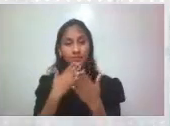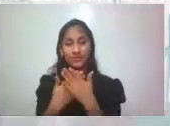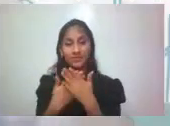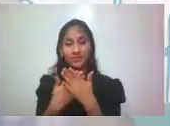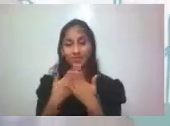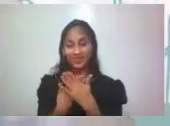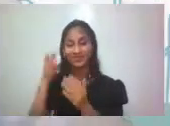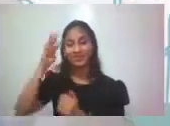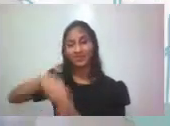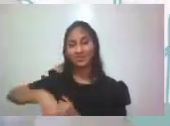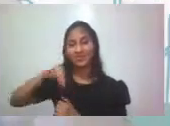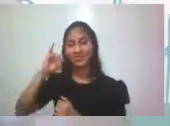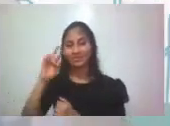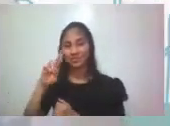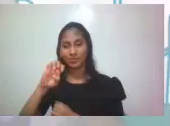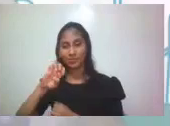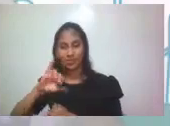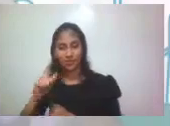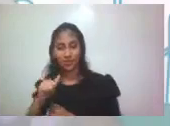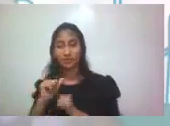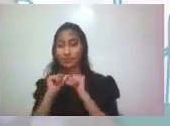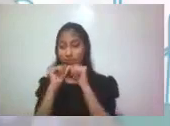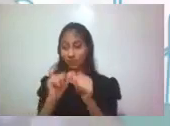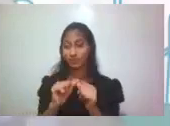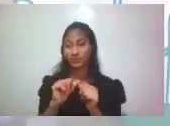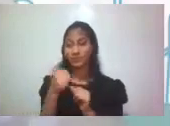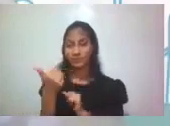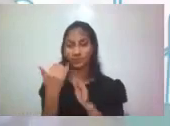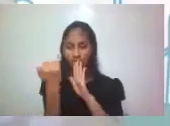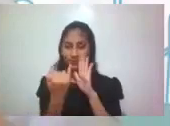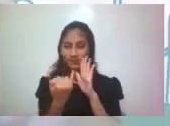Mireia. La siguiente, por favor.